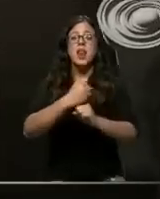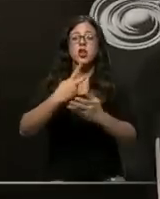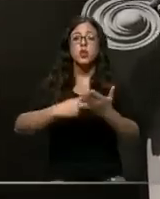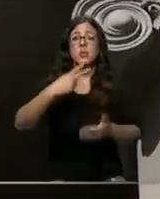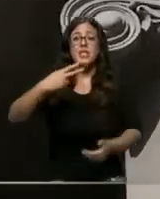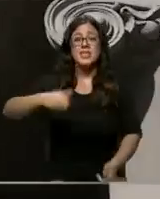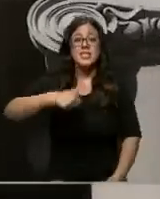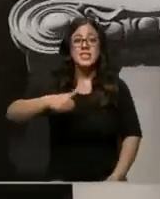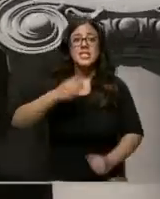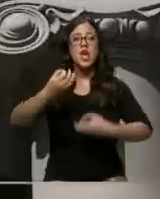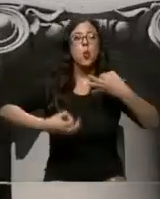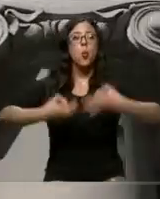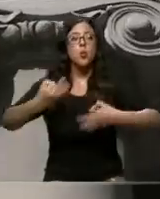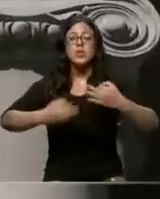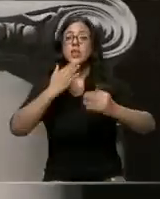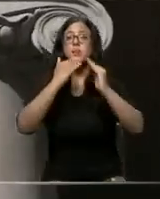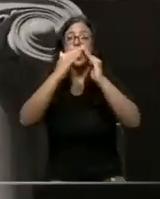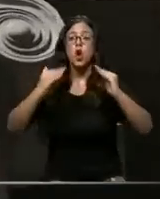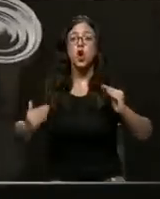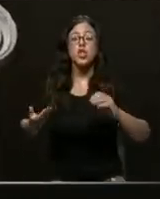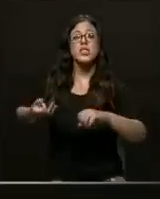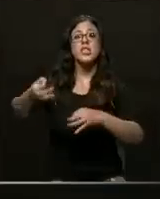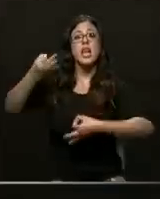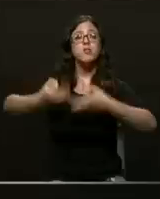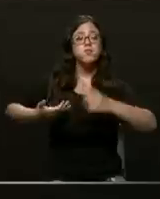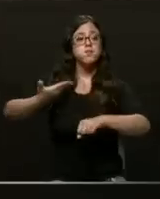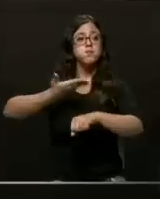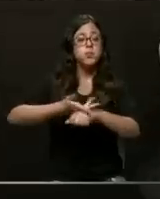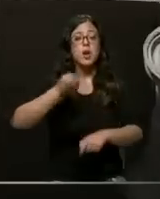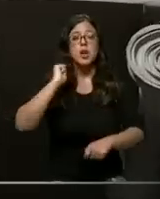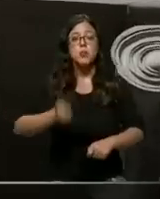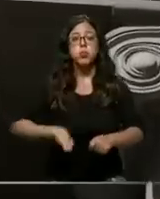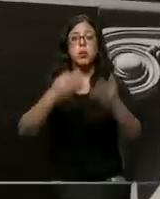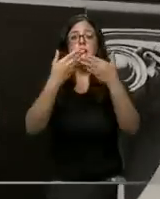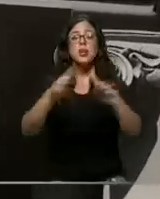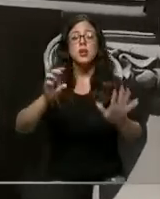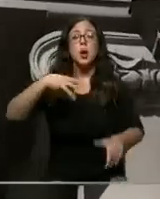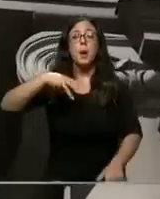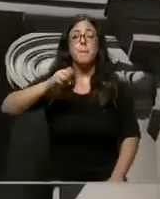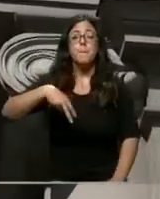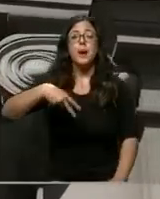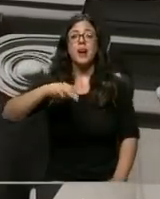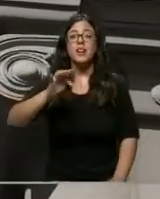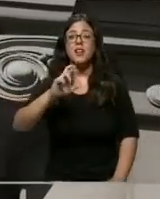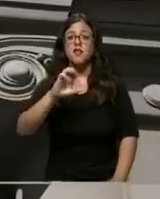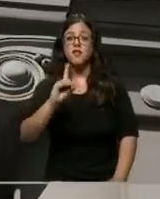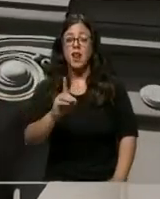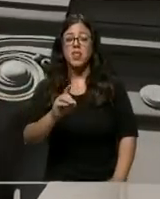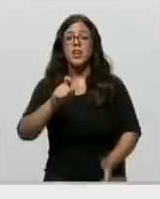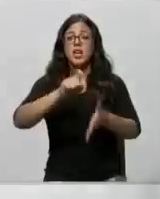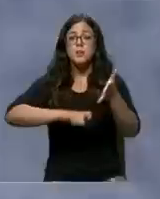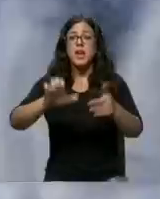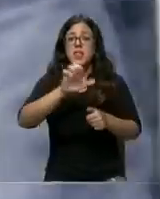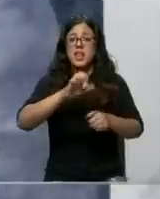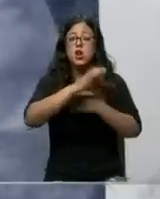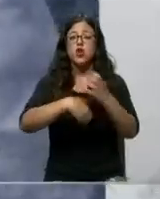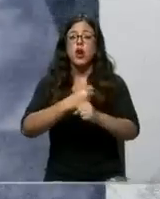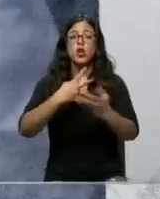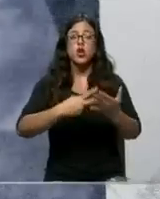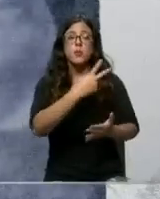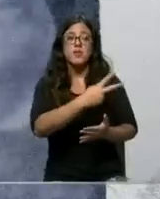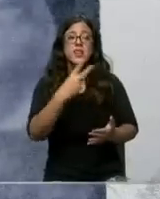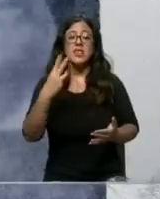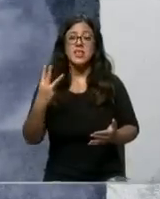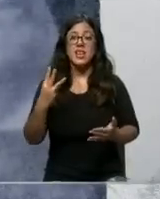2016, la justicia y la Corte de Apelaciones dictaron una condena en libertad para Manfred Jürgensen. En enero de 2023, sin